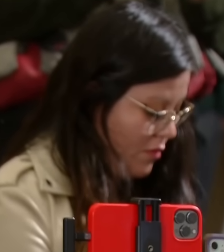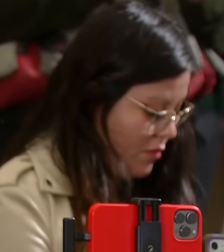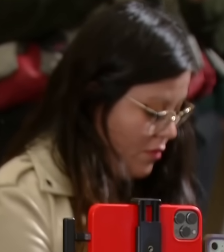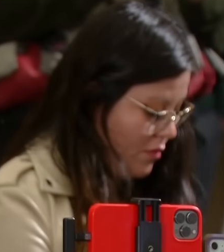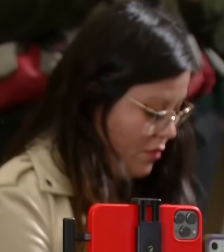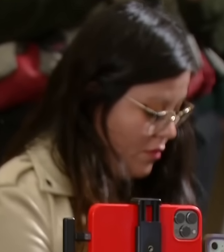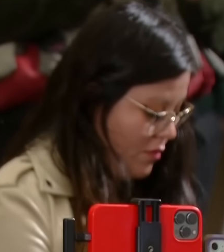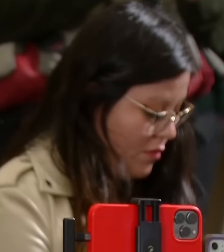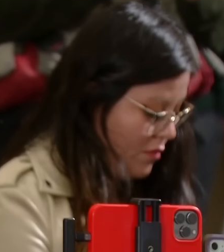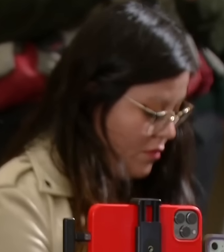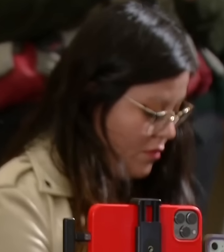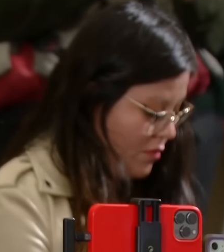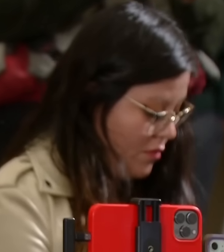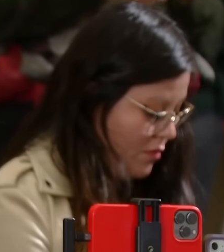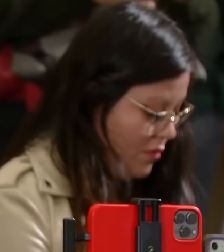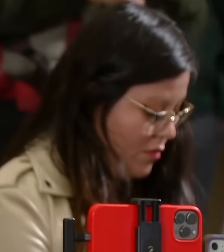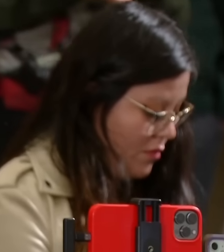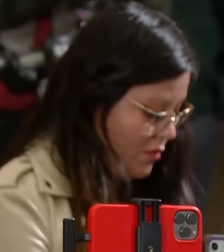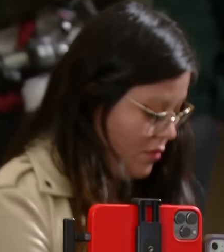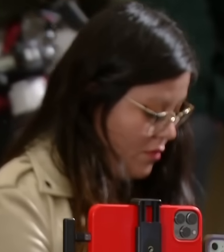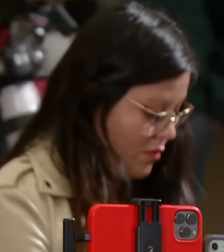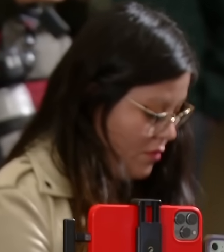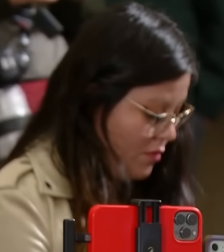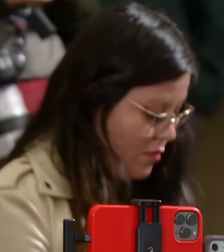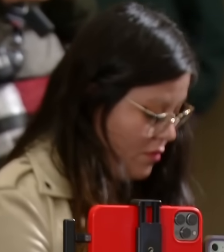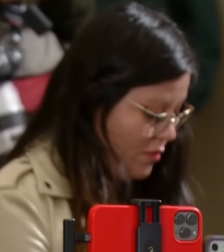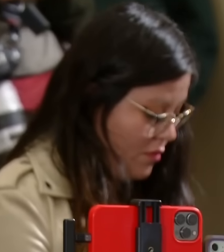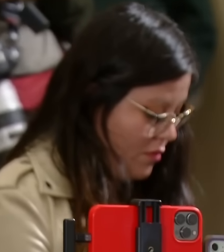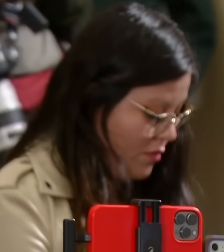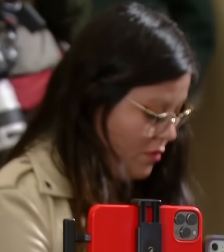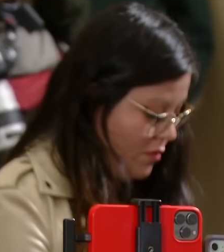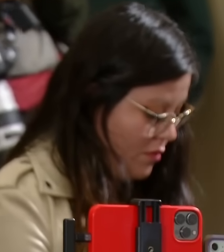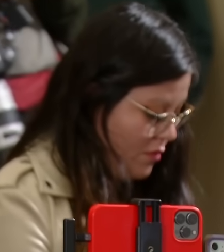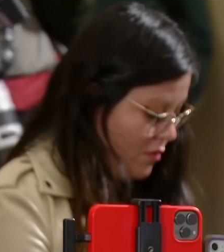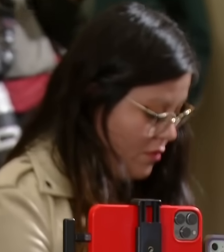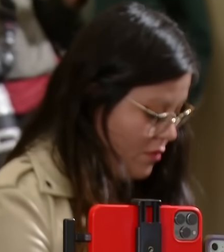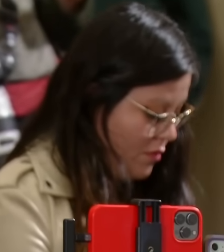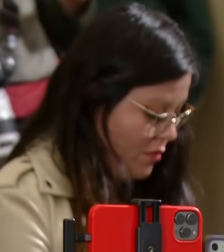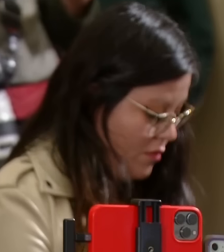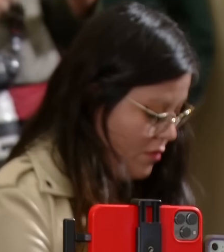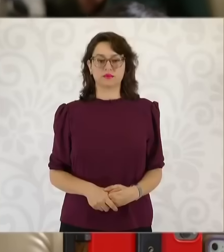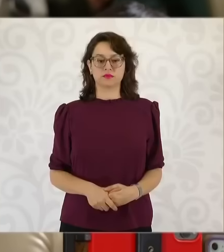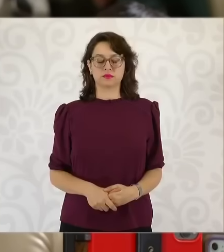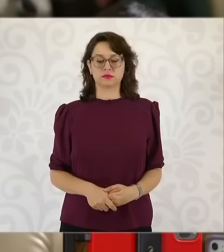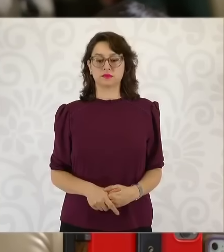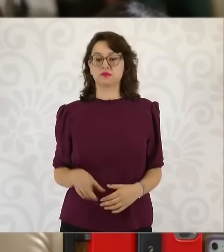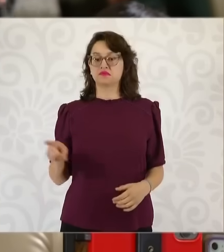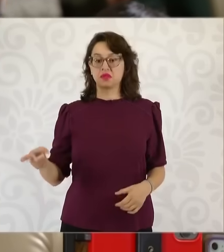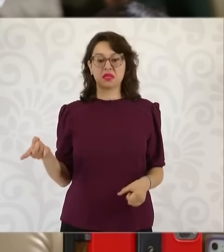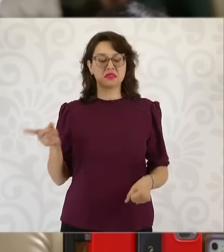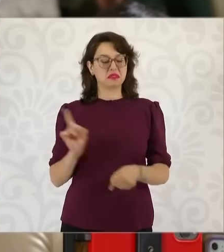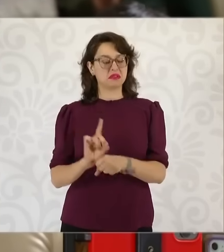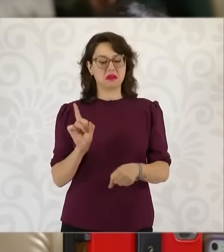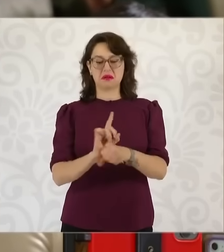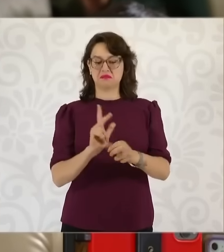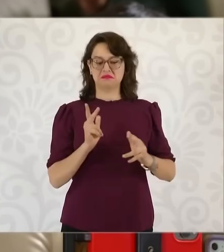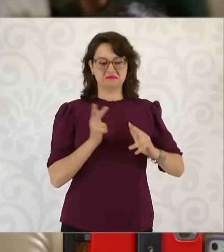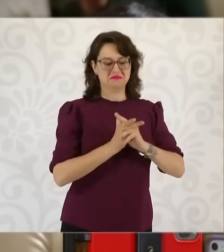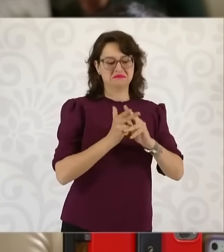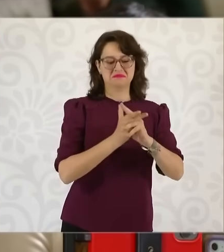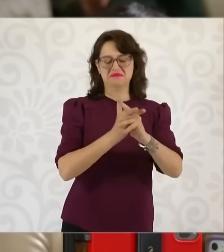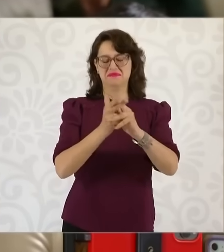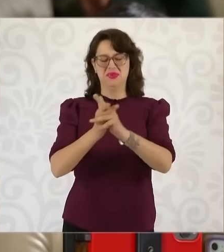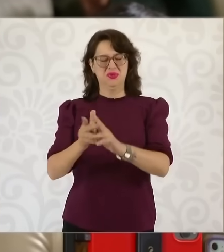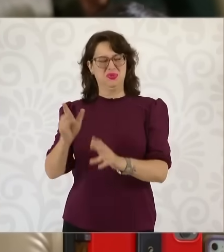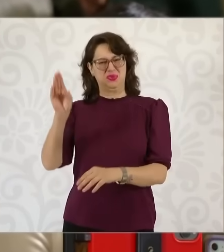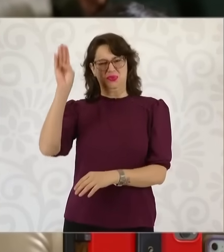Esta atrocidad no ha tenido límite. Ninguna institución internacional ha puesto freno a esta